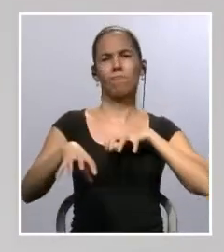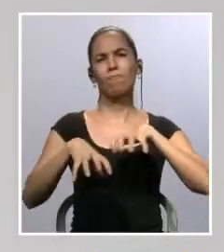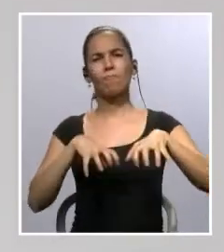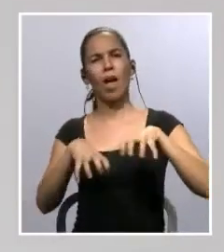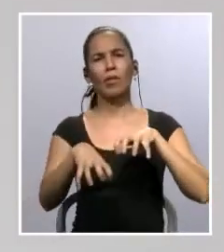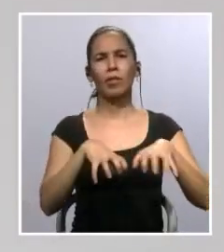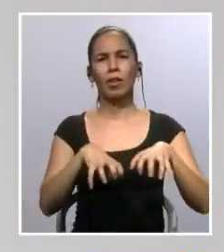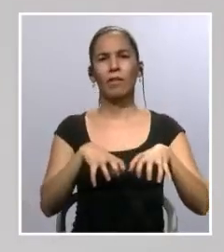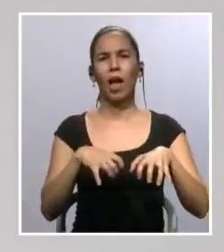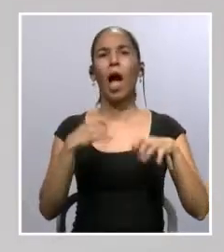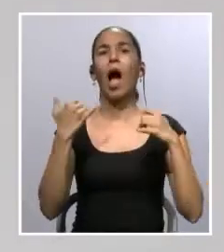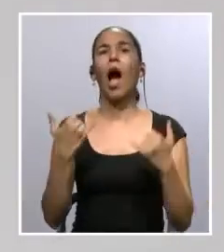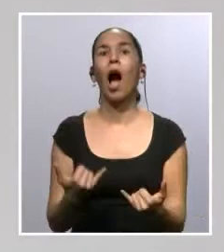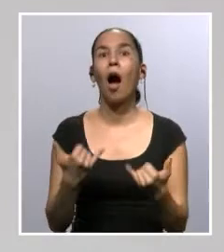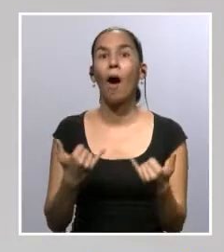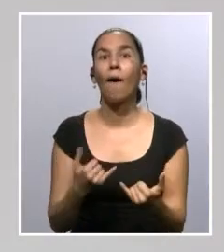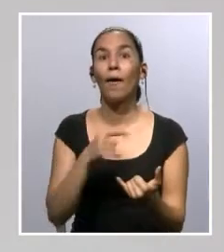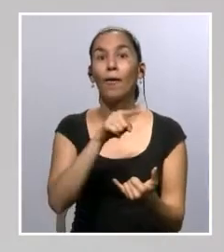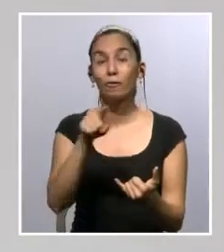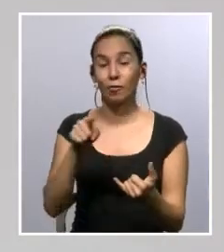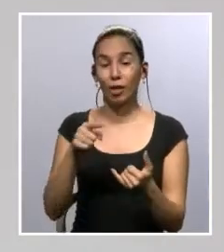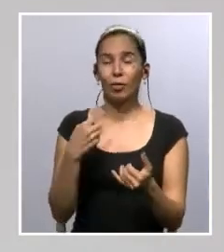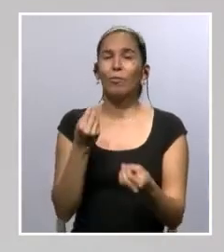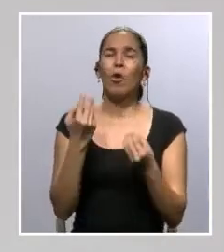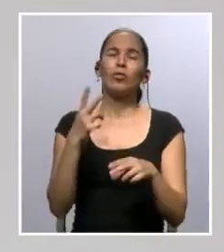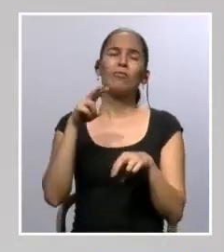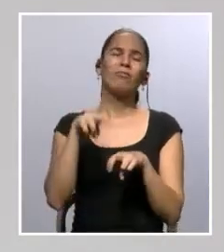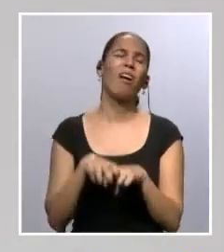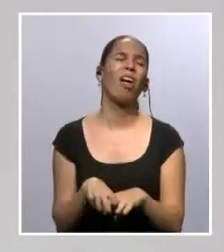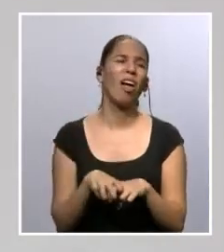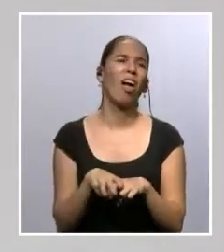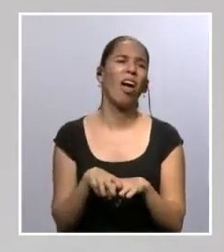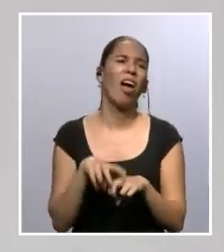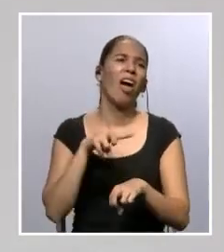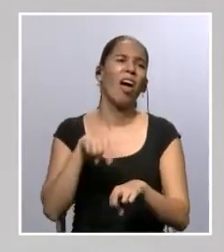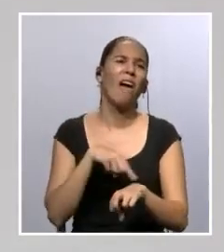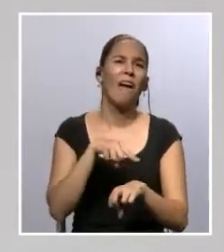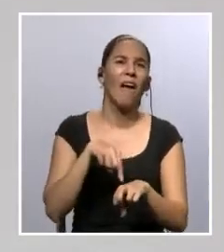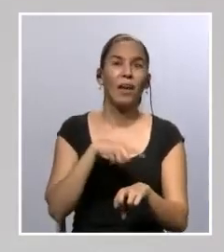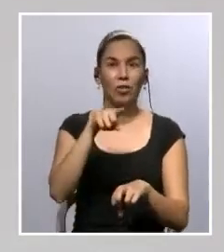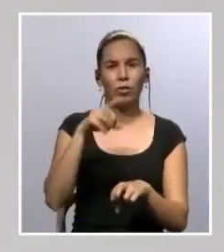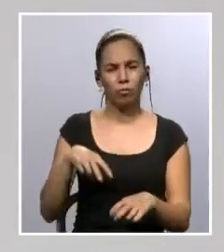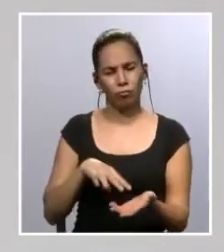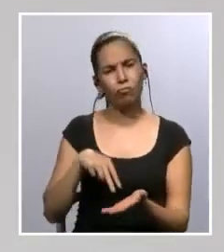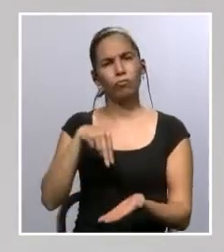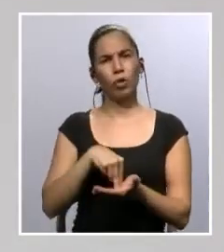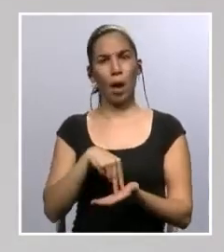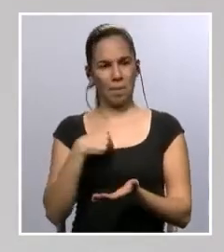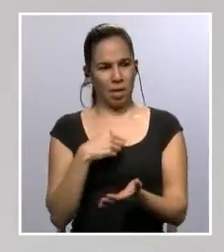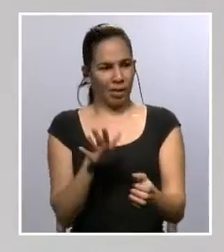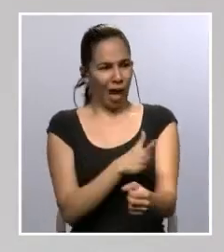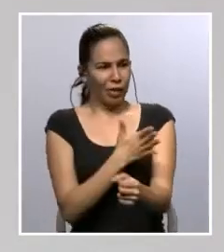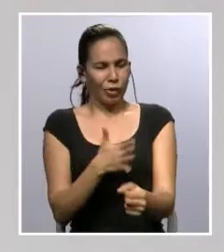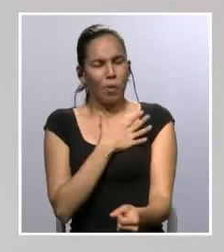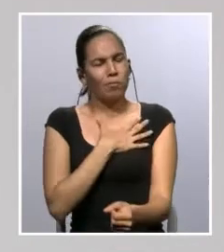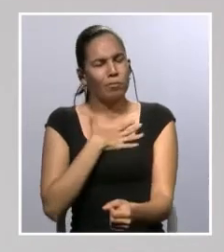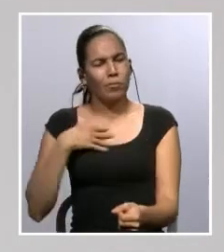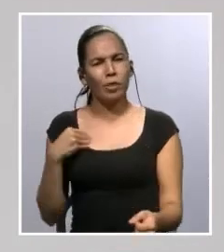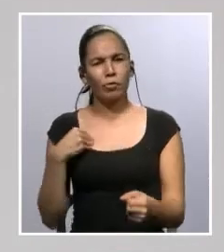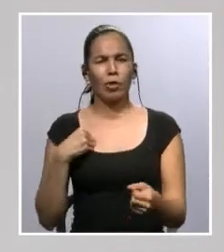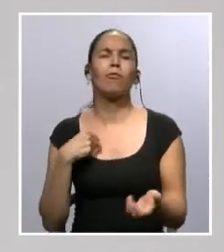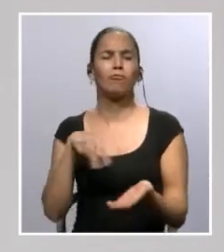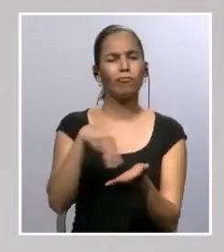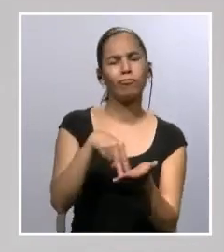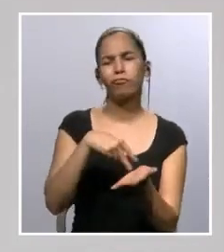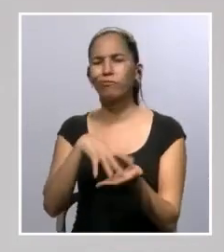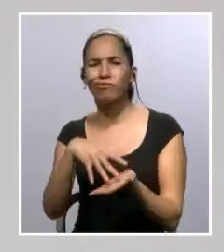Te sugiero en esta ocasión que después de estar mucho rato sentado, te levantes, busques una canción que te guste y aprendas